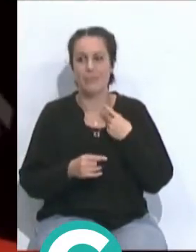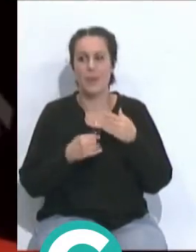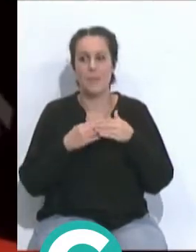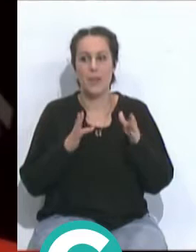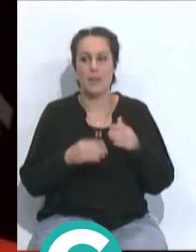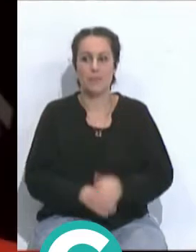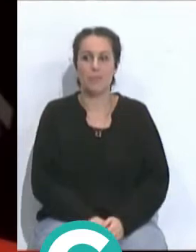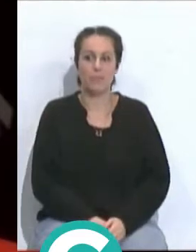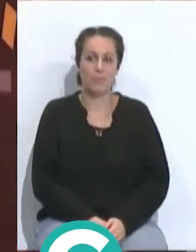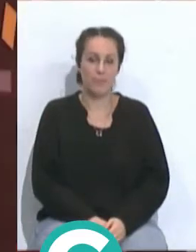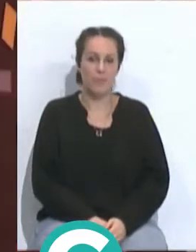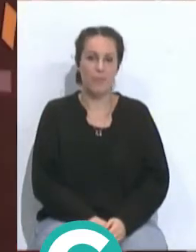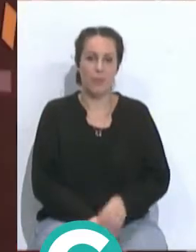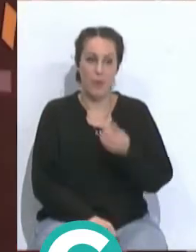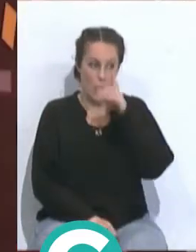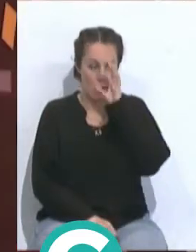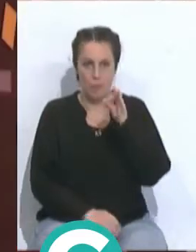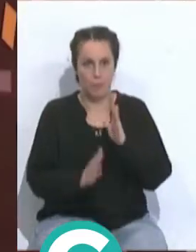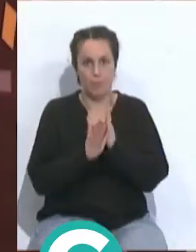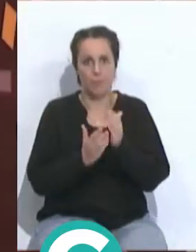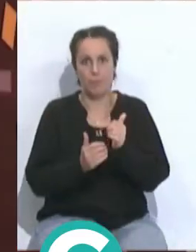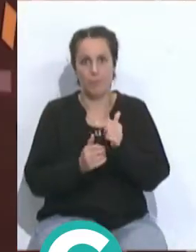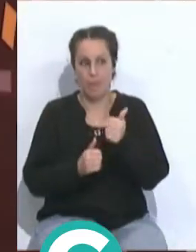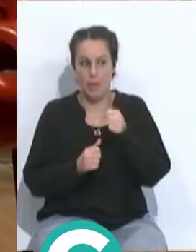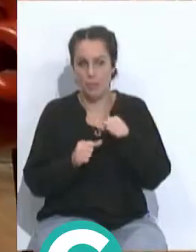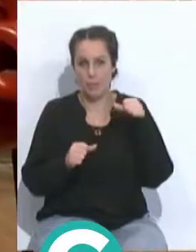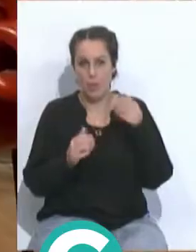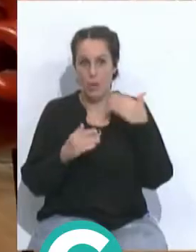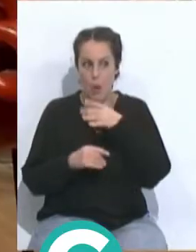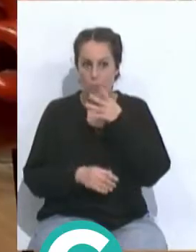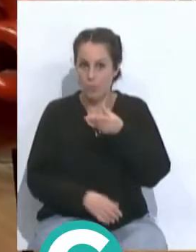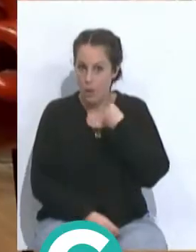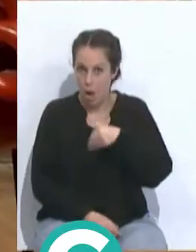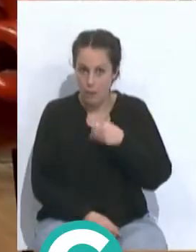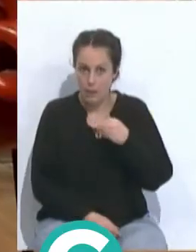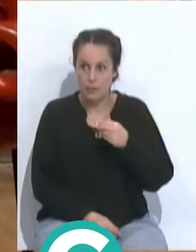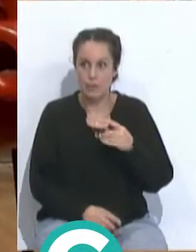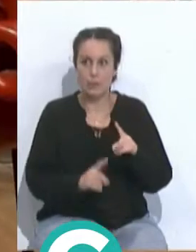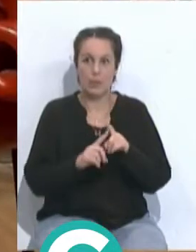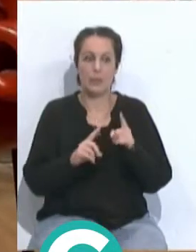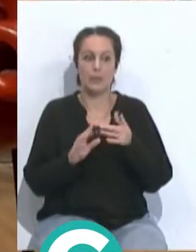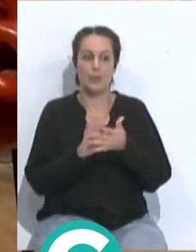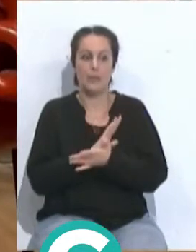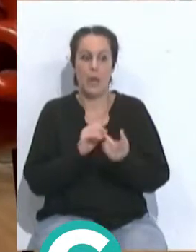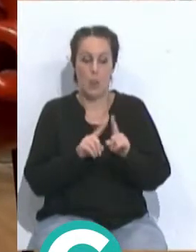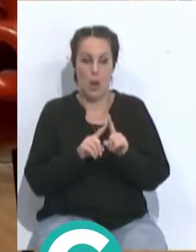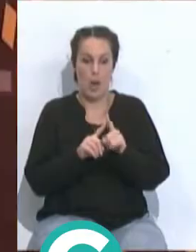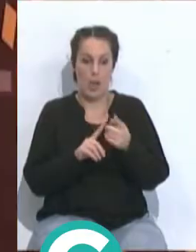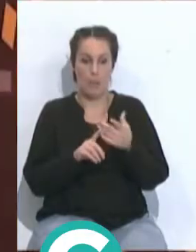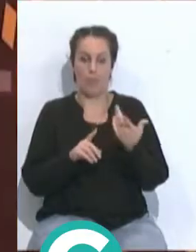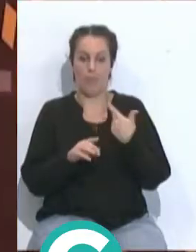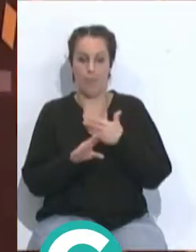estreno. Ahí está. Digo, no creo que tengas más libros, porque por lo pronto no. eres muy joven y sería ya una señal de precocidad, oye,